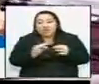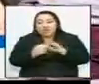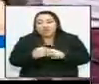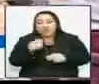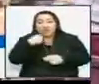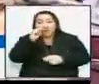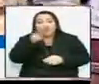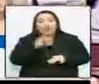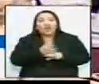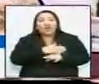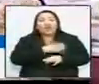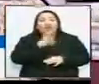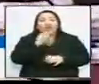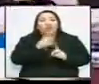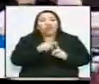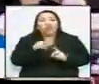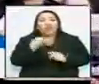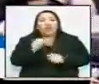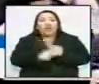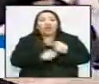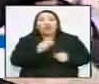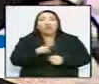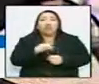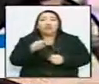ya le hemos visto en Contraloría en los años